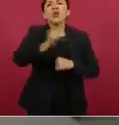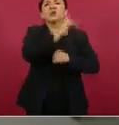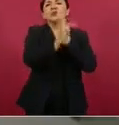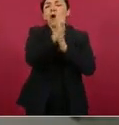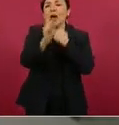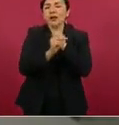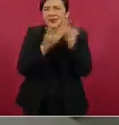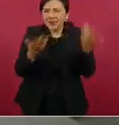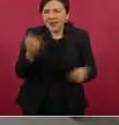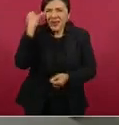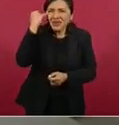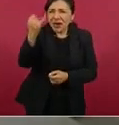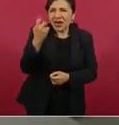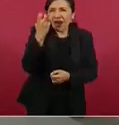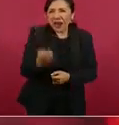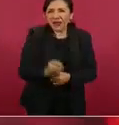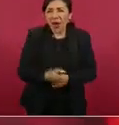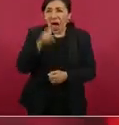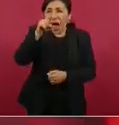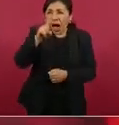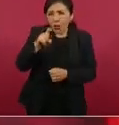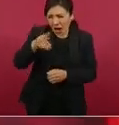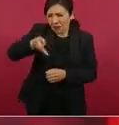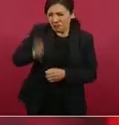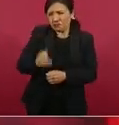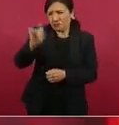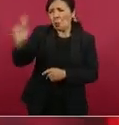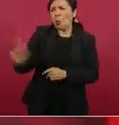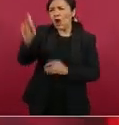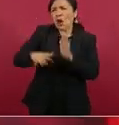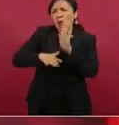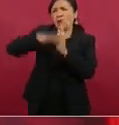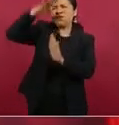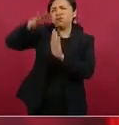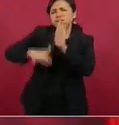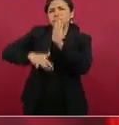ganado de inundar pueblos